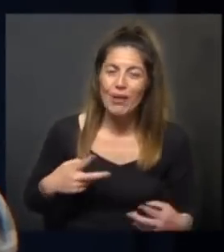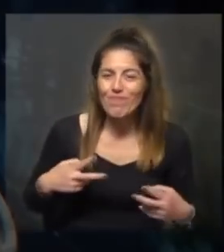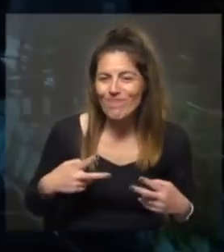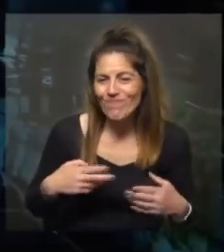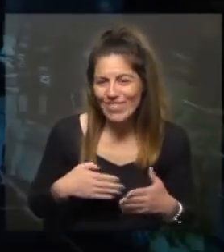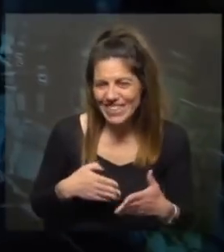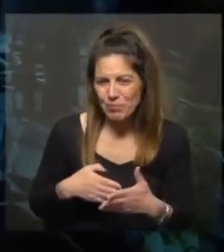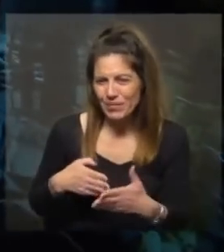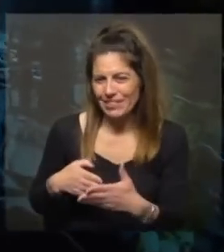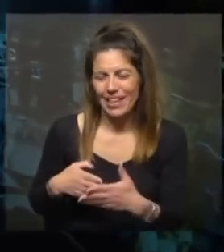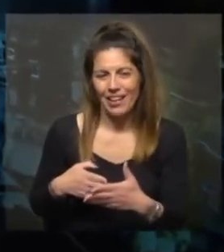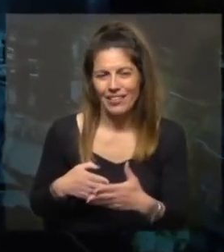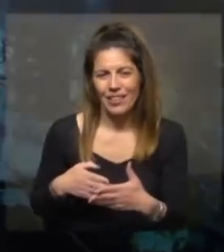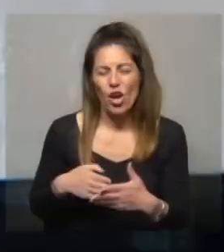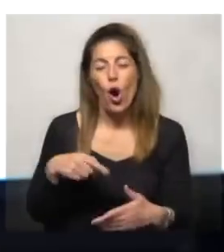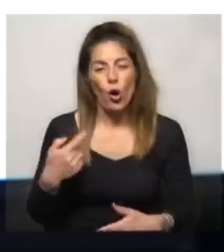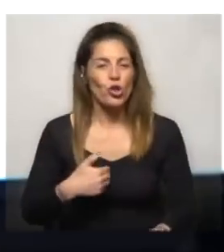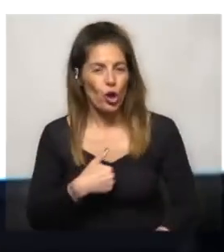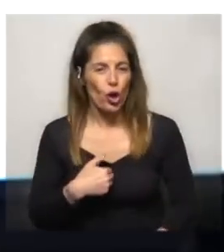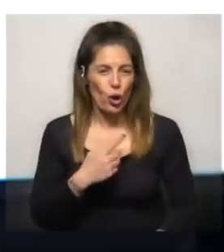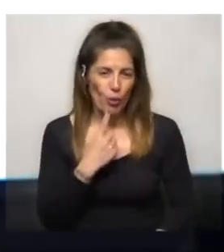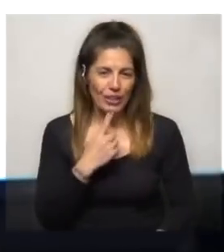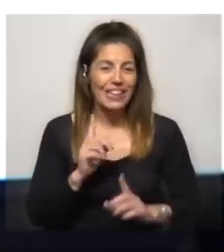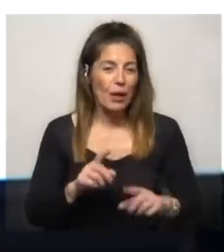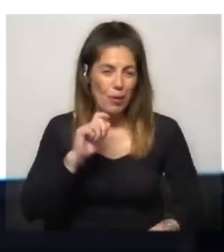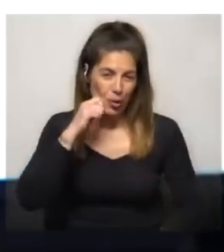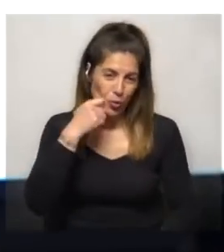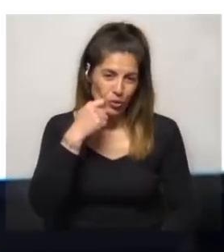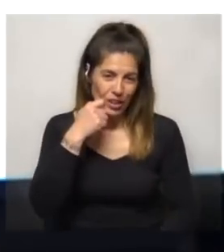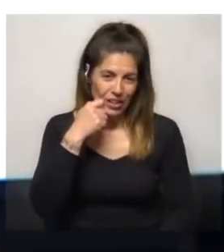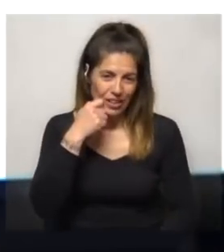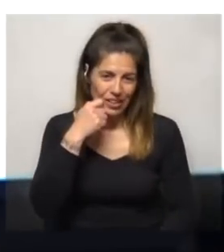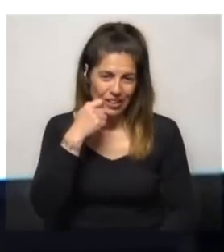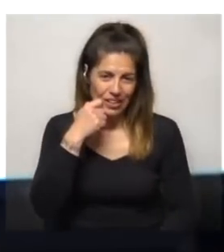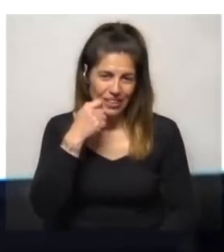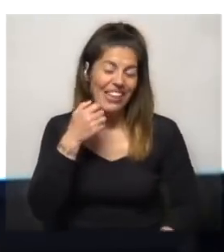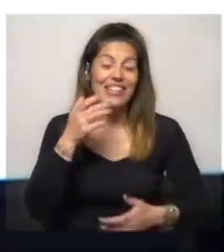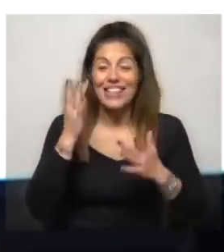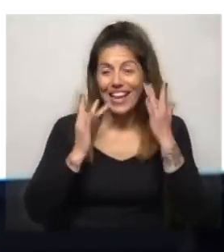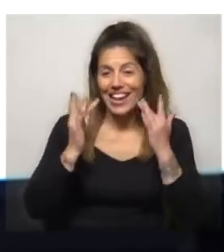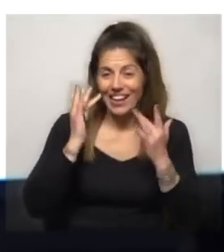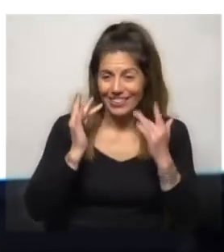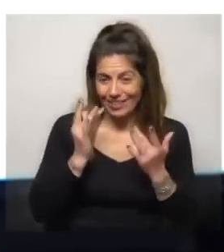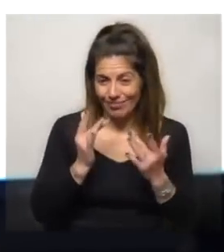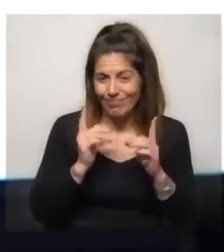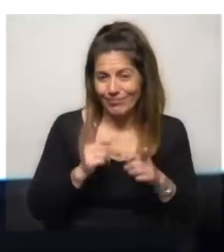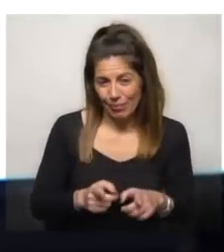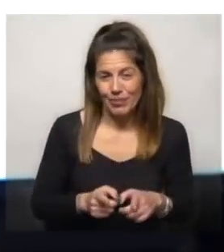limita Por decirlo de una manera otro rol político que a mí también me gusta mucho que es el de el arte